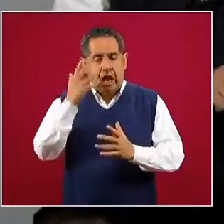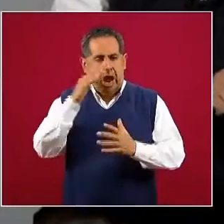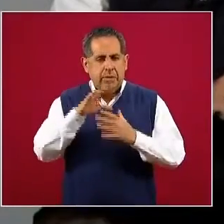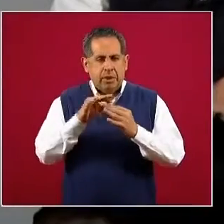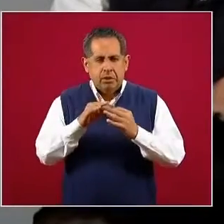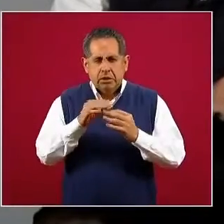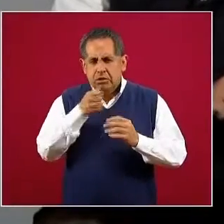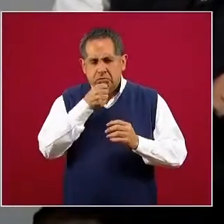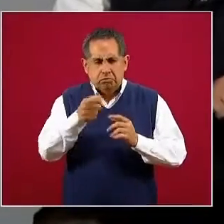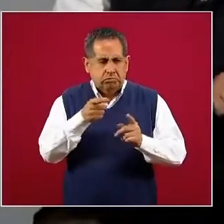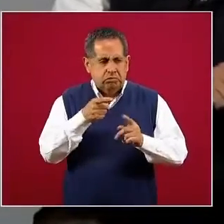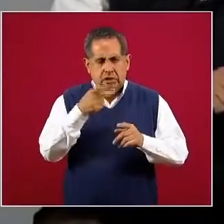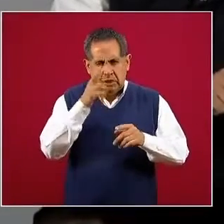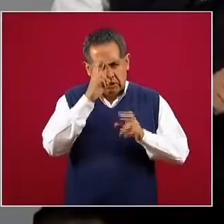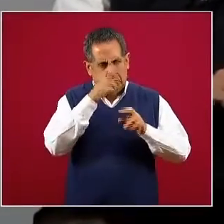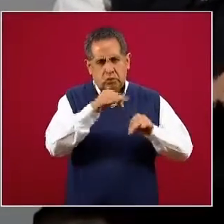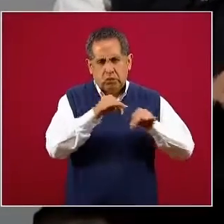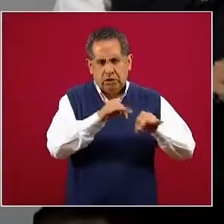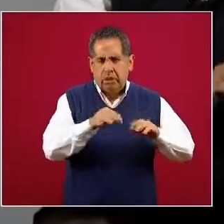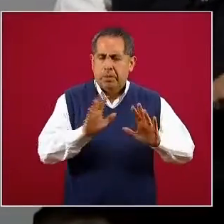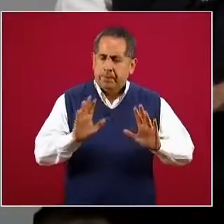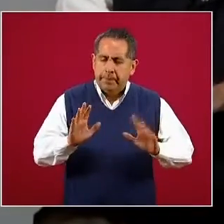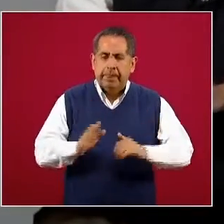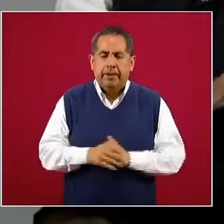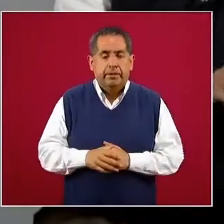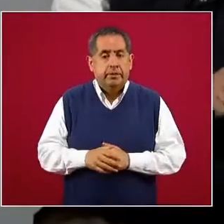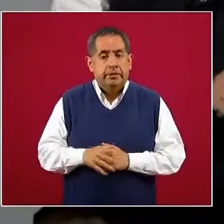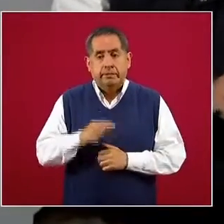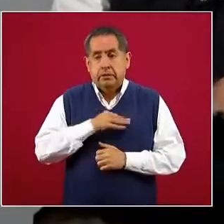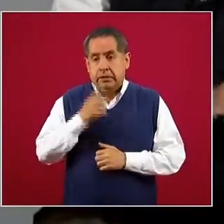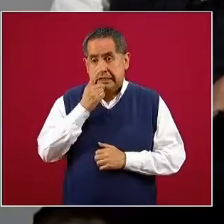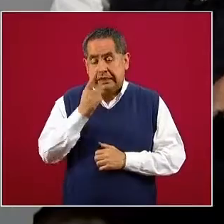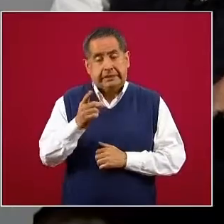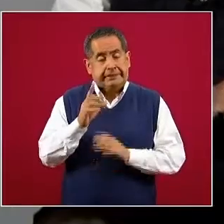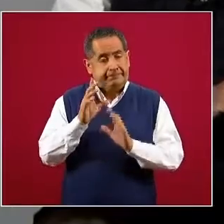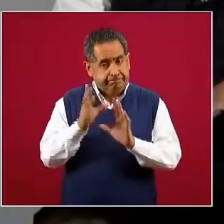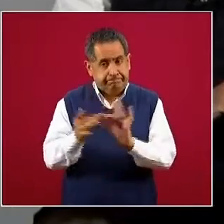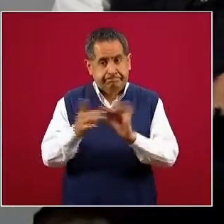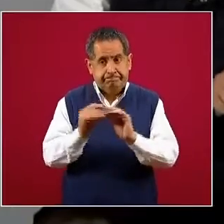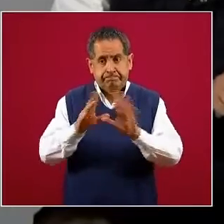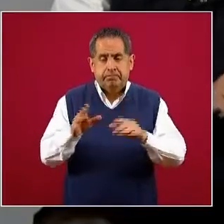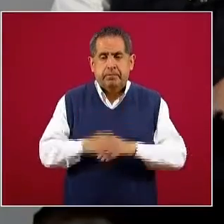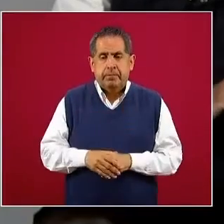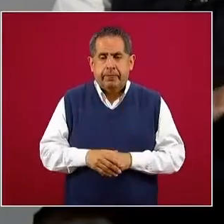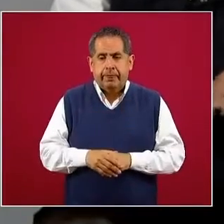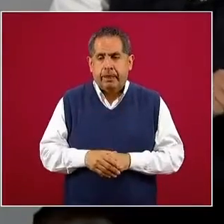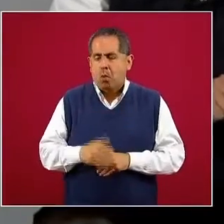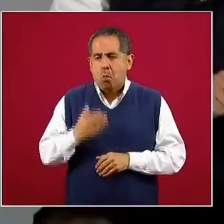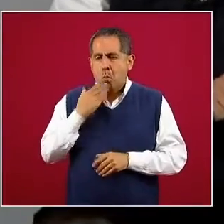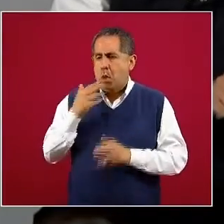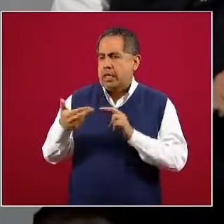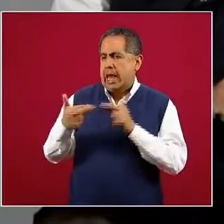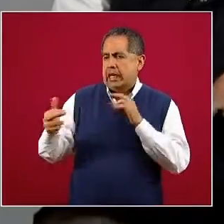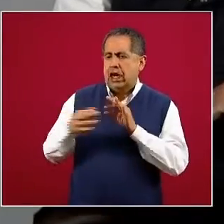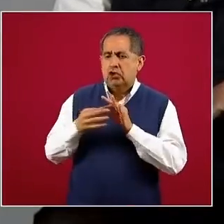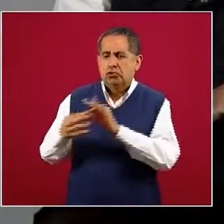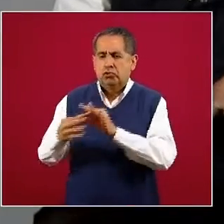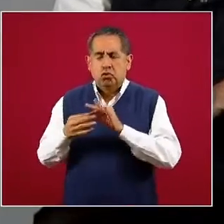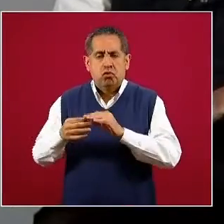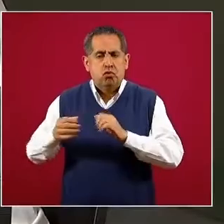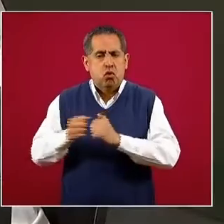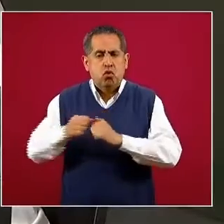ahí con gente de ingenieros militares de la Secretaría de la Defensa Nacional, porque también, desafortunadamente, por el